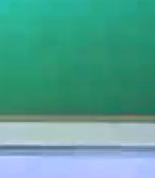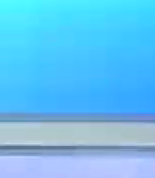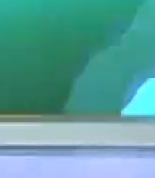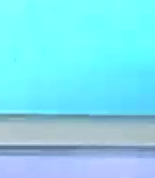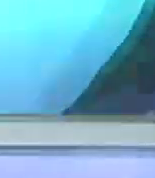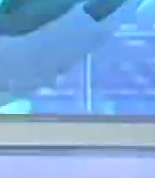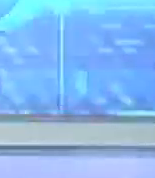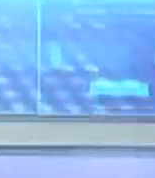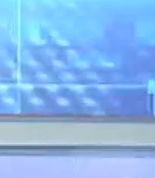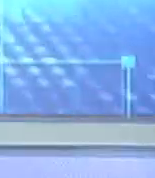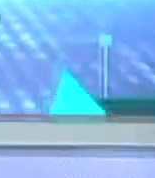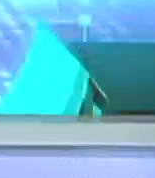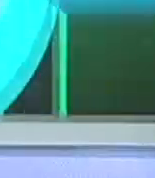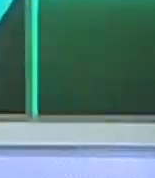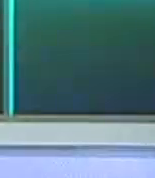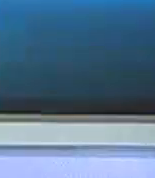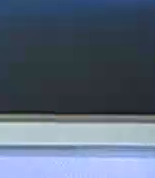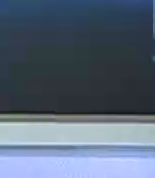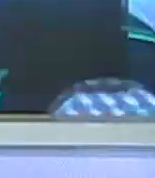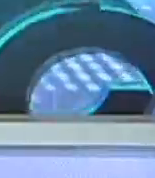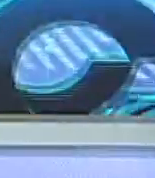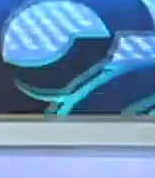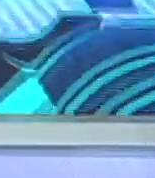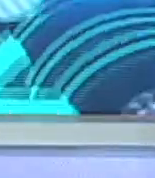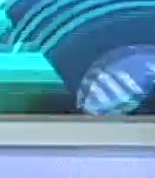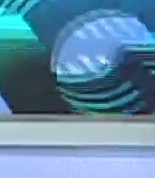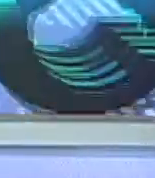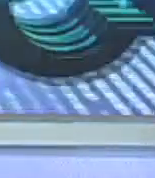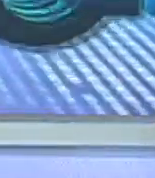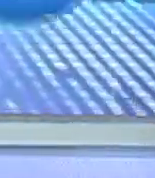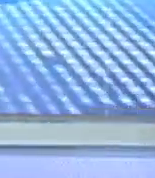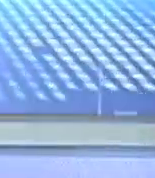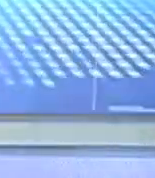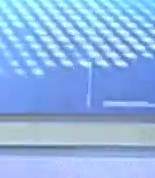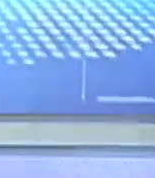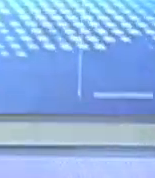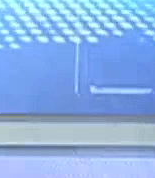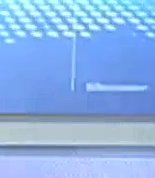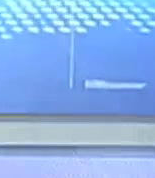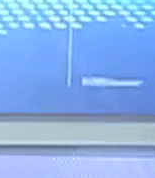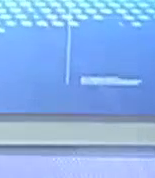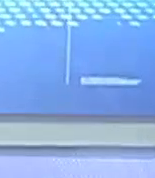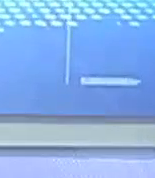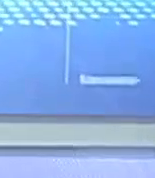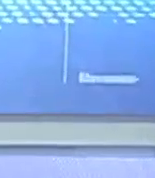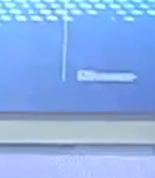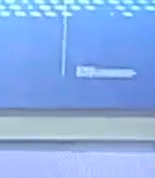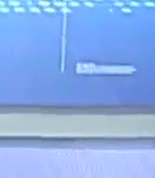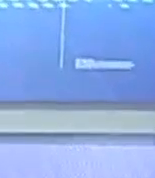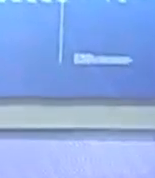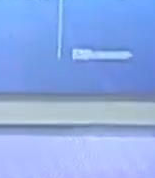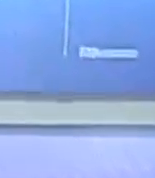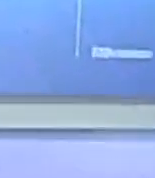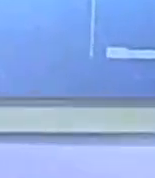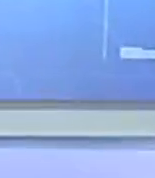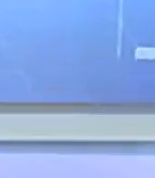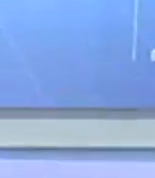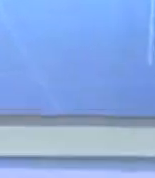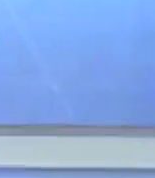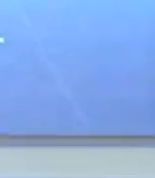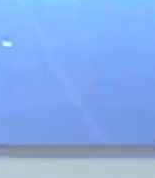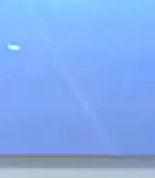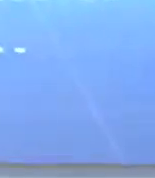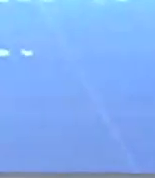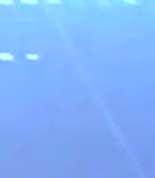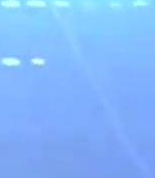de la semana. ¿Y saben por qué? Porque hoy la noticia, primera emisión, te da la oportunidad de llevarte esta increíble camiseta